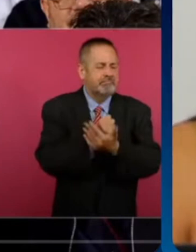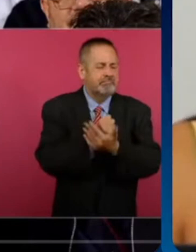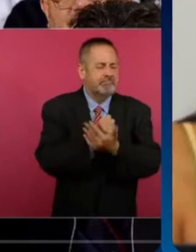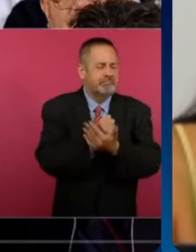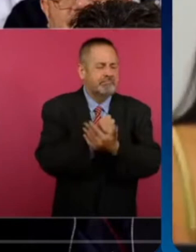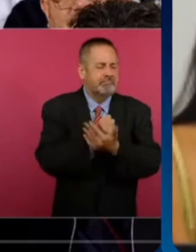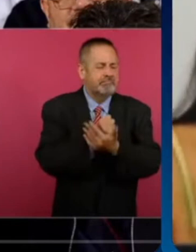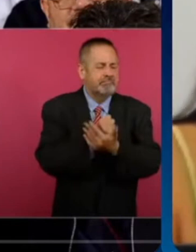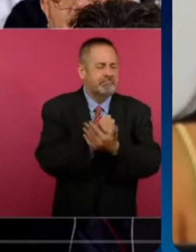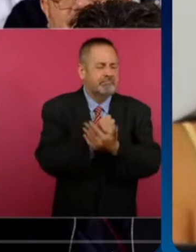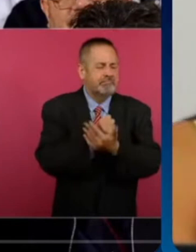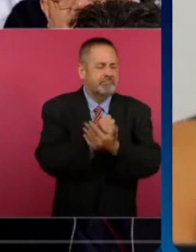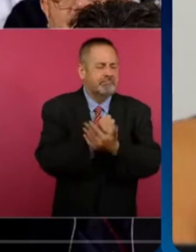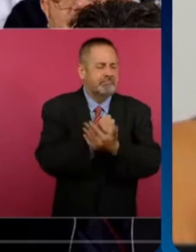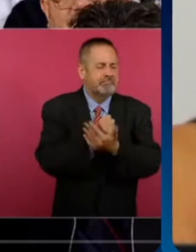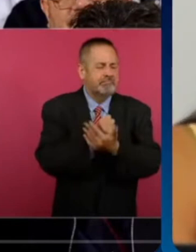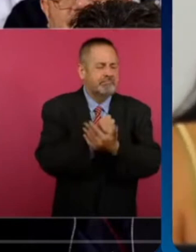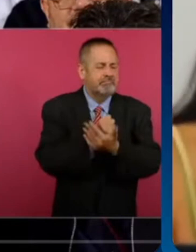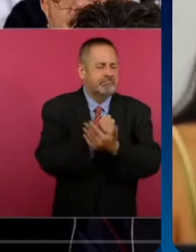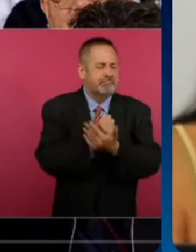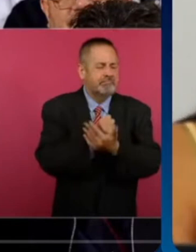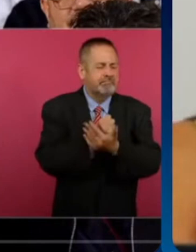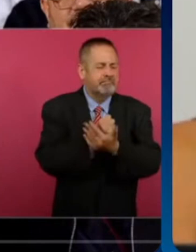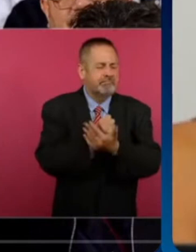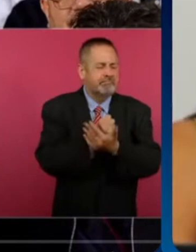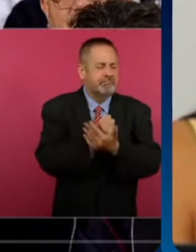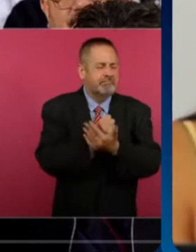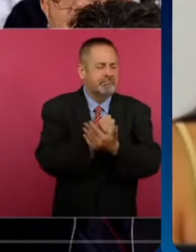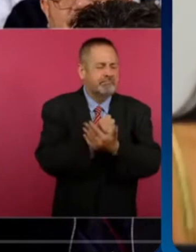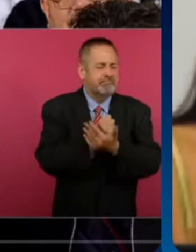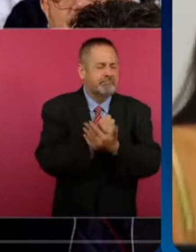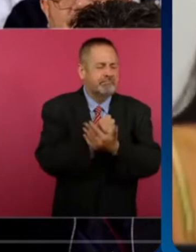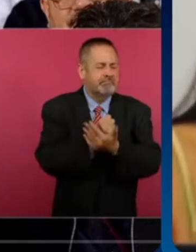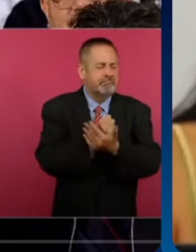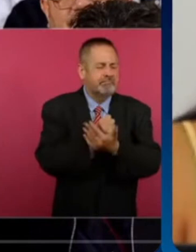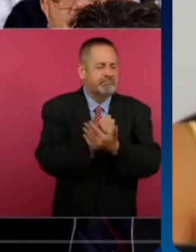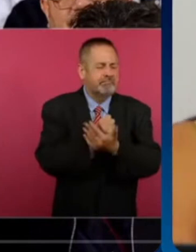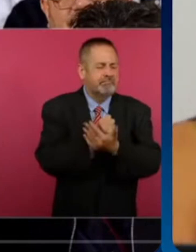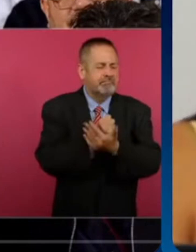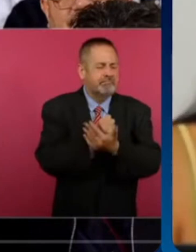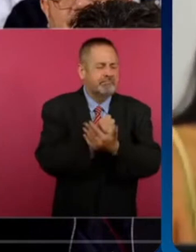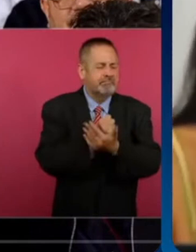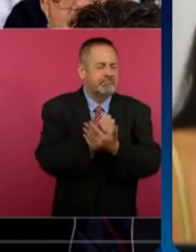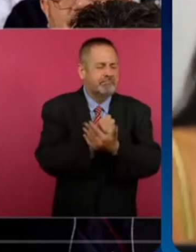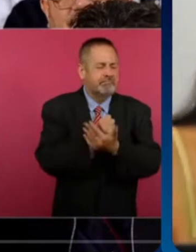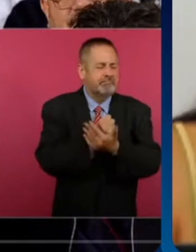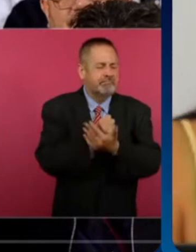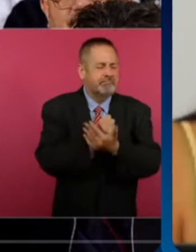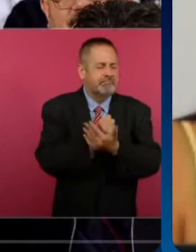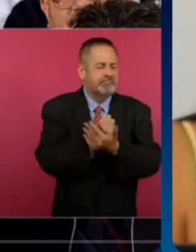ella por parte de grupos panistas de notarios que no quieren que llegue la transformación en el Estado de